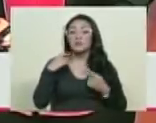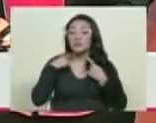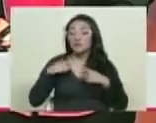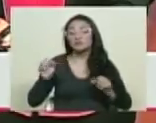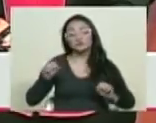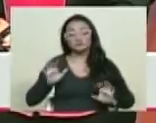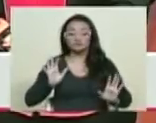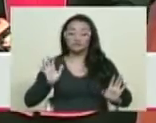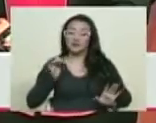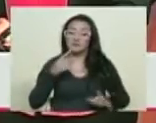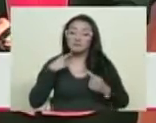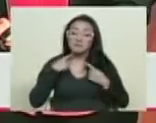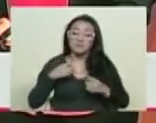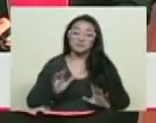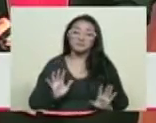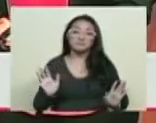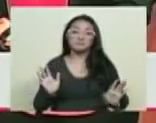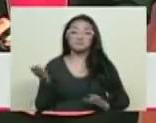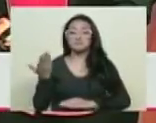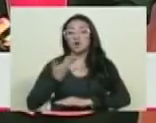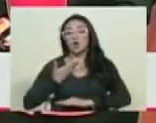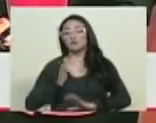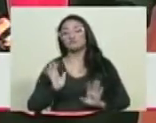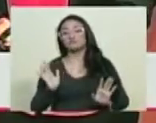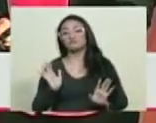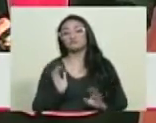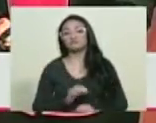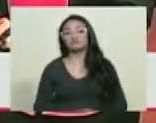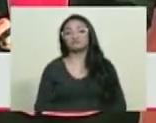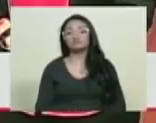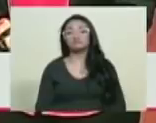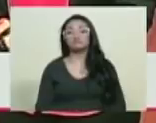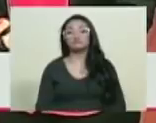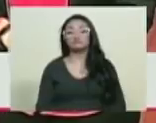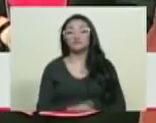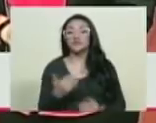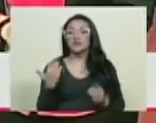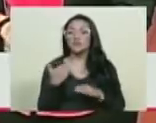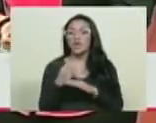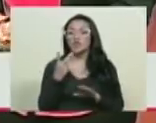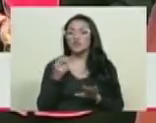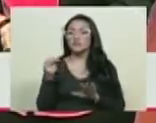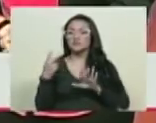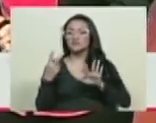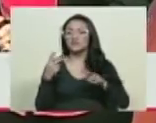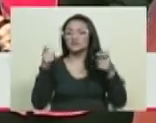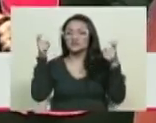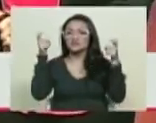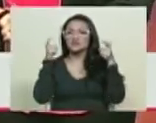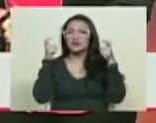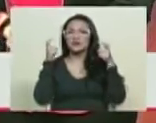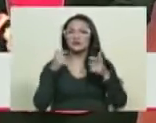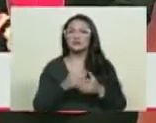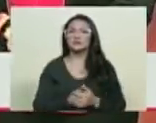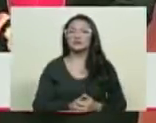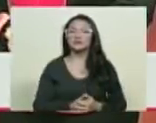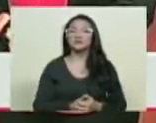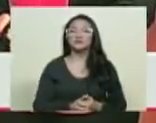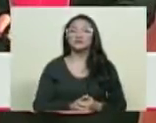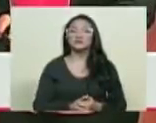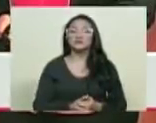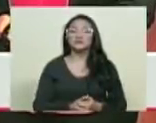perdimos como hicimos en el 2007 nuestro comandante chávez y como me tocó hacer a mí